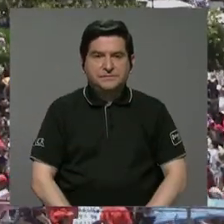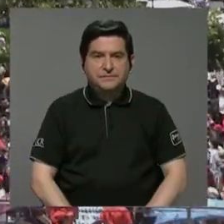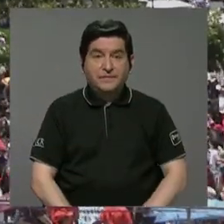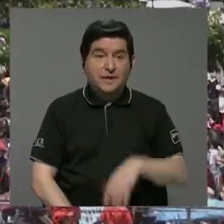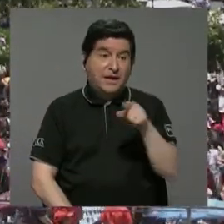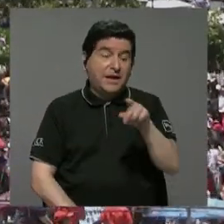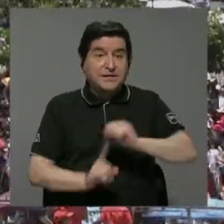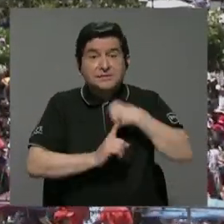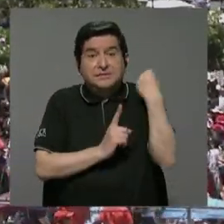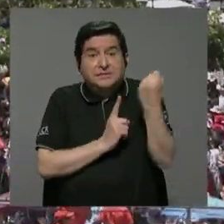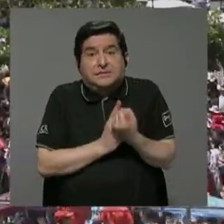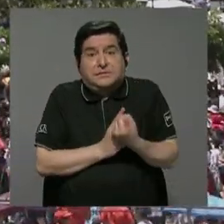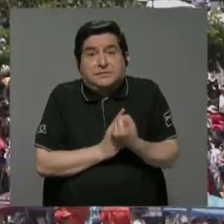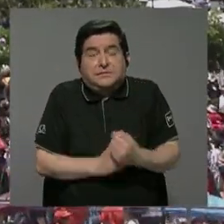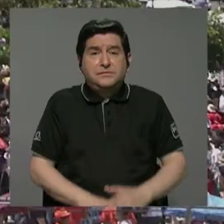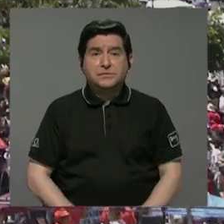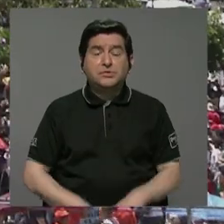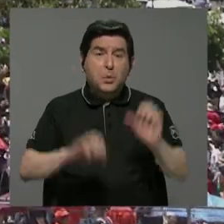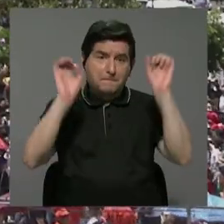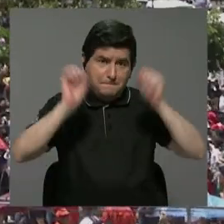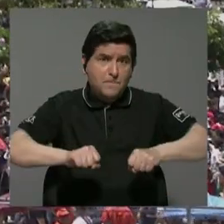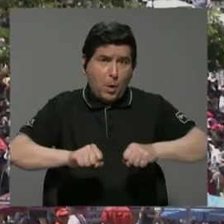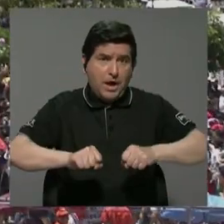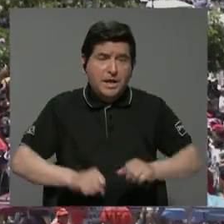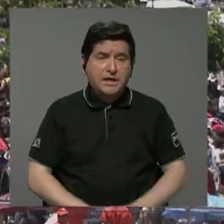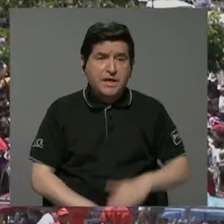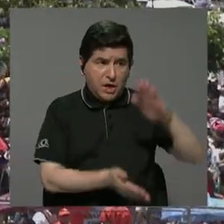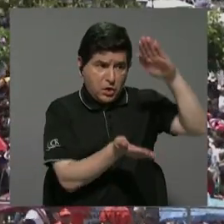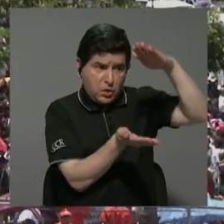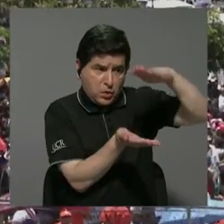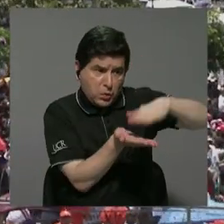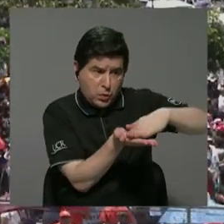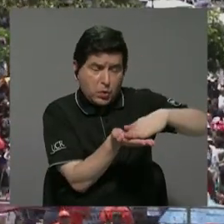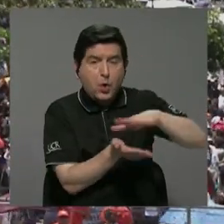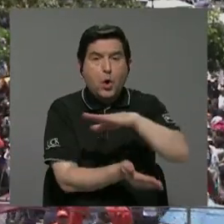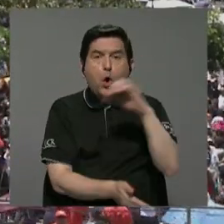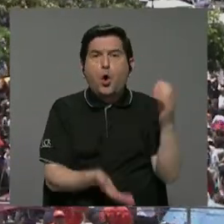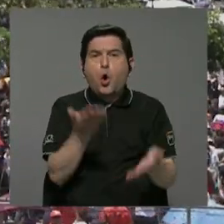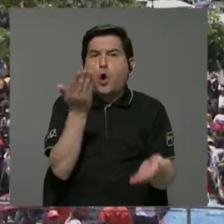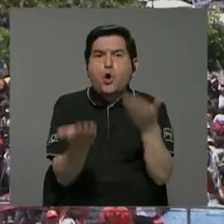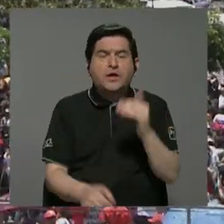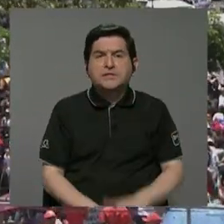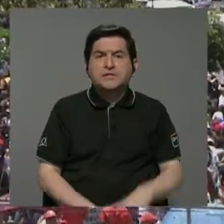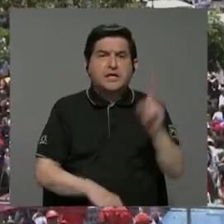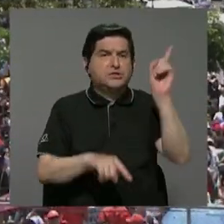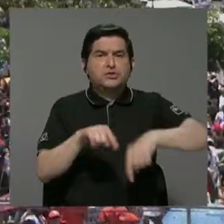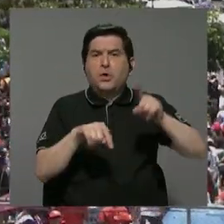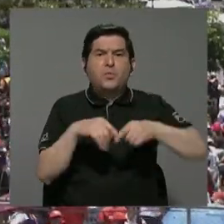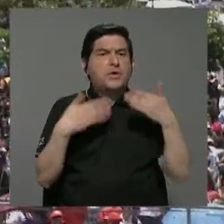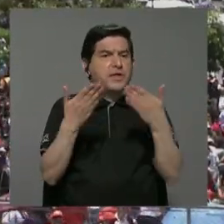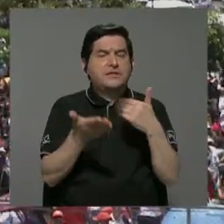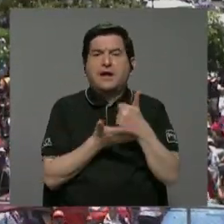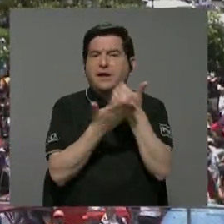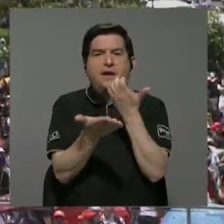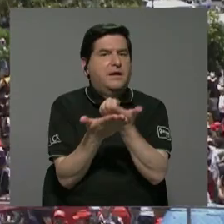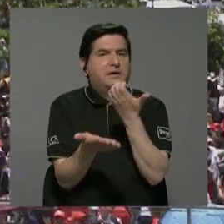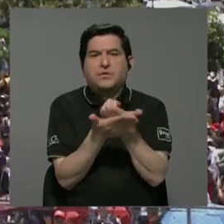donde realmente puede ser de que haga un recorte como tal, o tal vez incluso no nos puedan dar alguna beca.